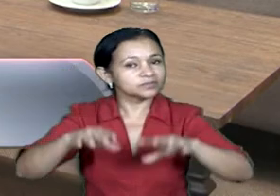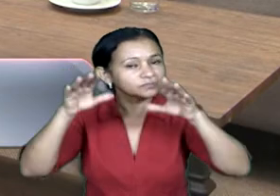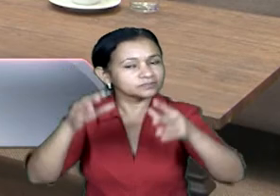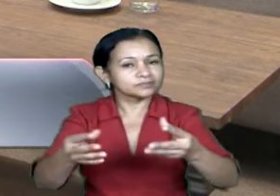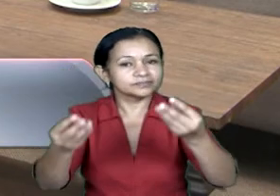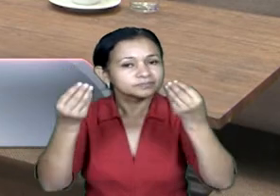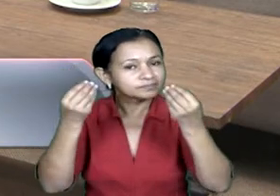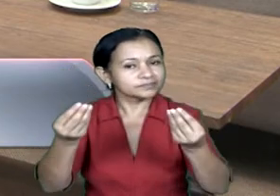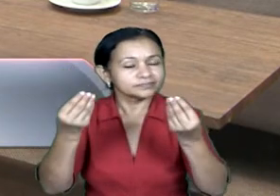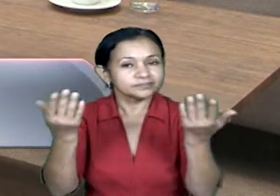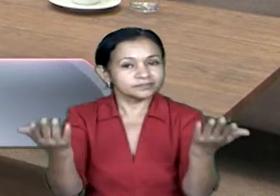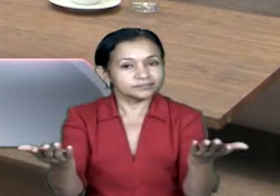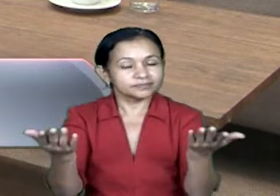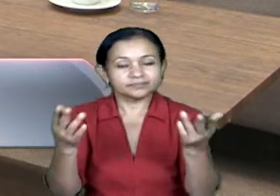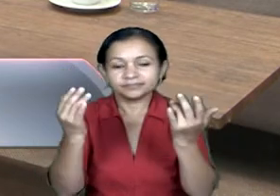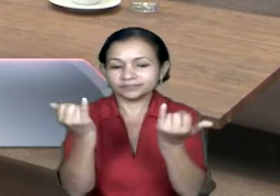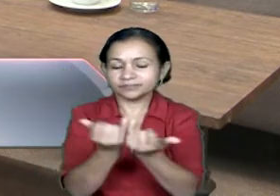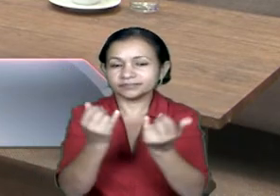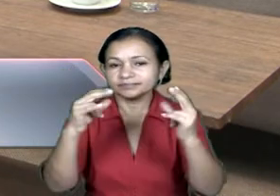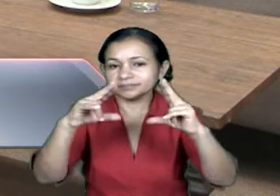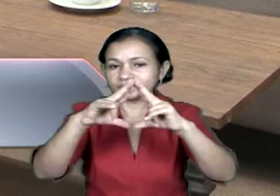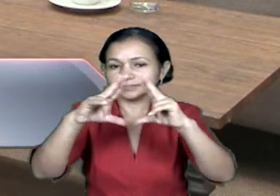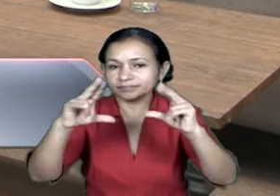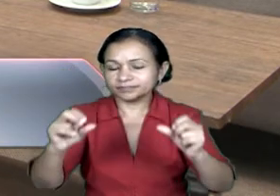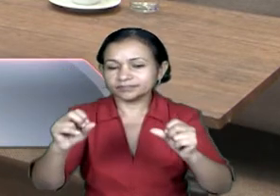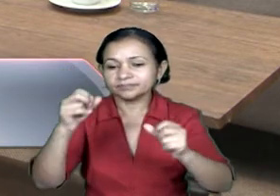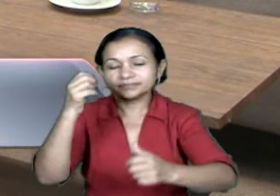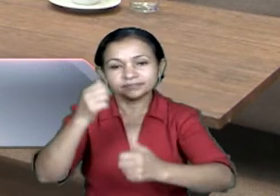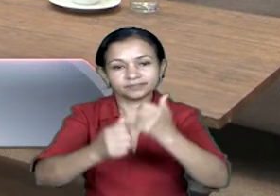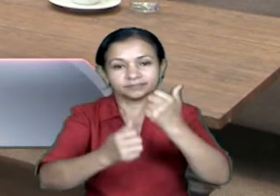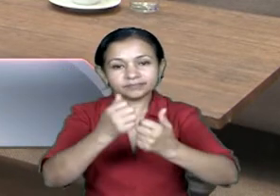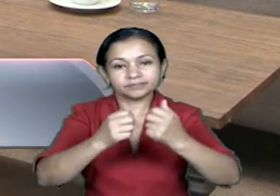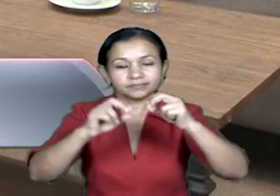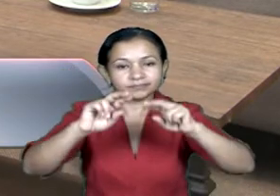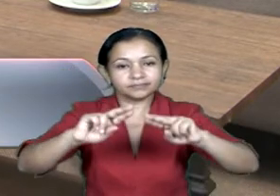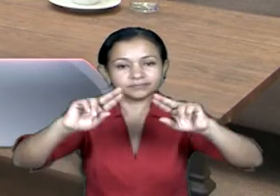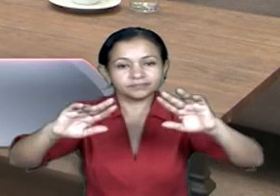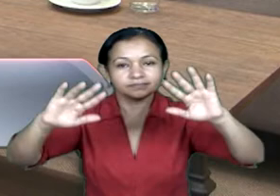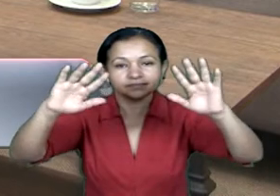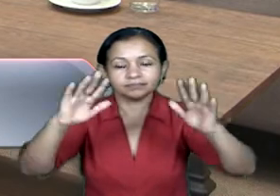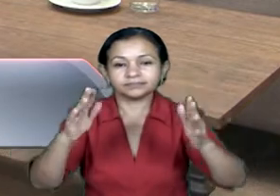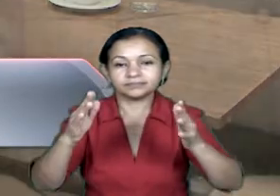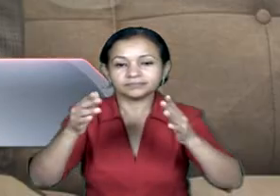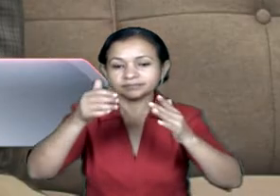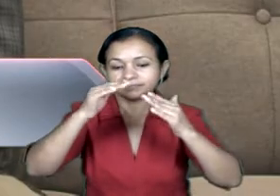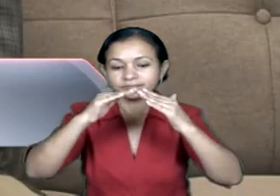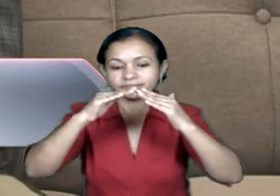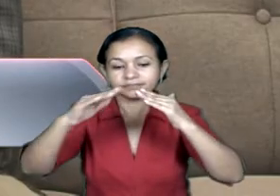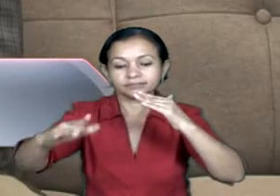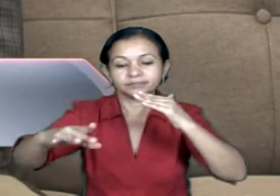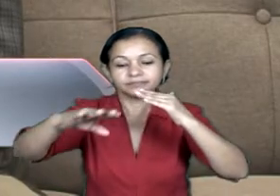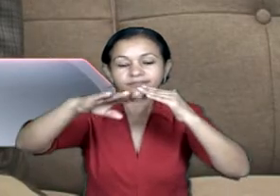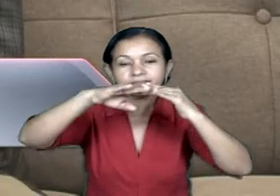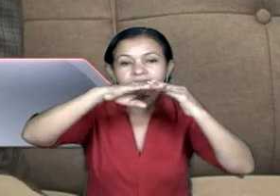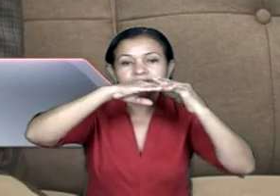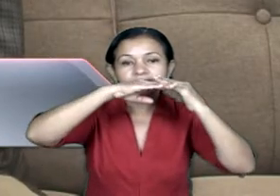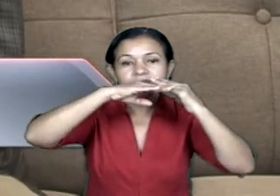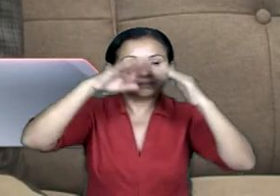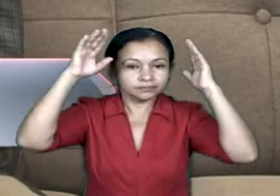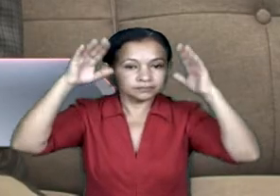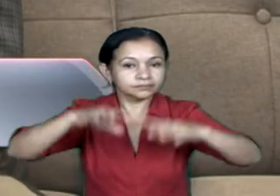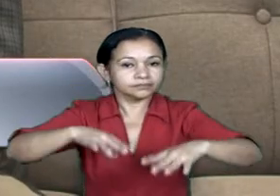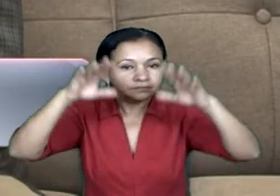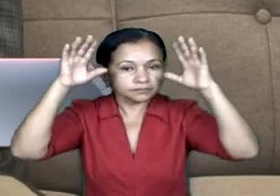Y, igual que Nicaragua, todos los años se enfrenta a situaciones de inundaciones causadas por fuertes